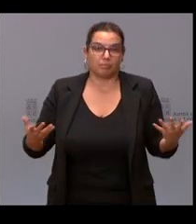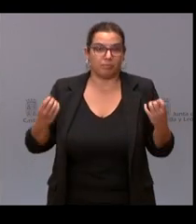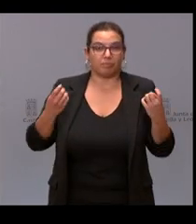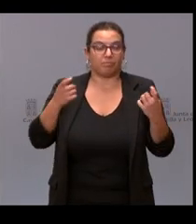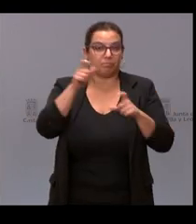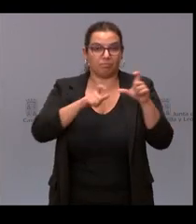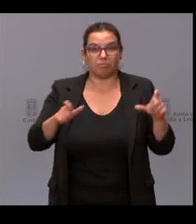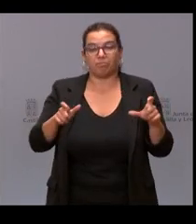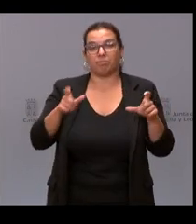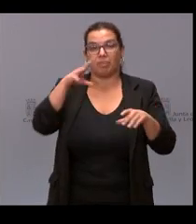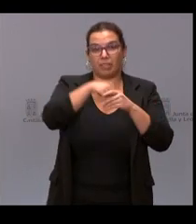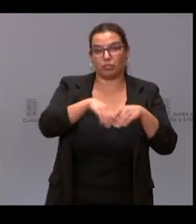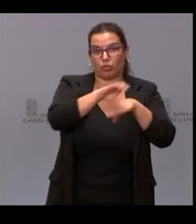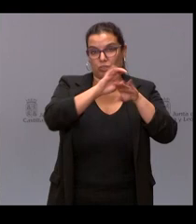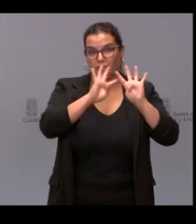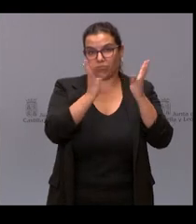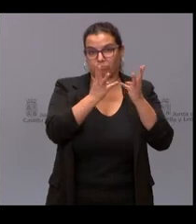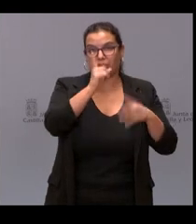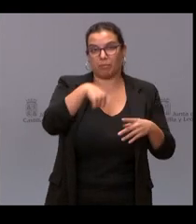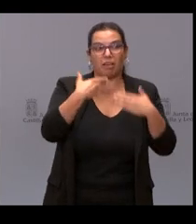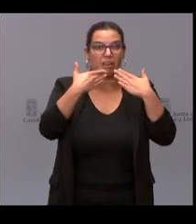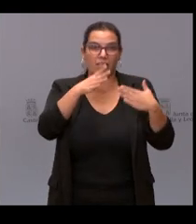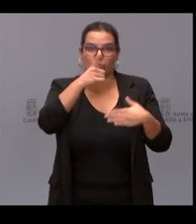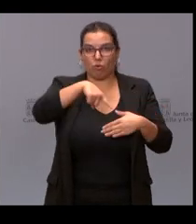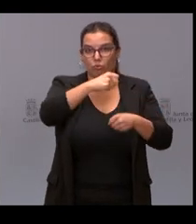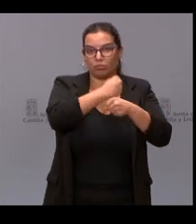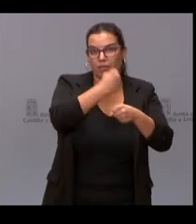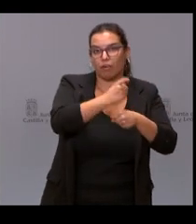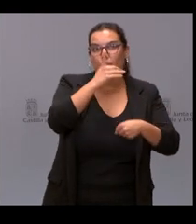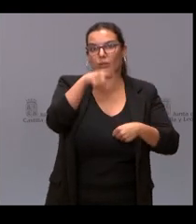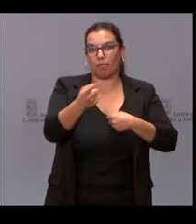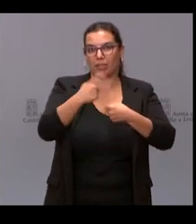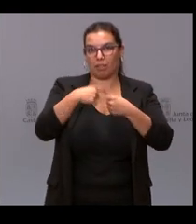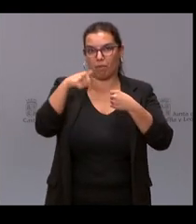personal de la consejería también, gracias por vuestro trabajo, por vuestra presencia aquí.